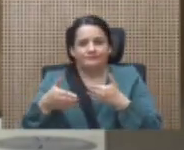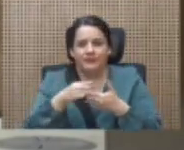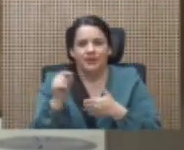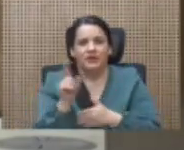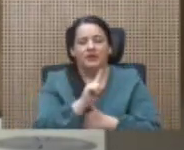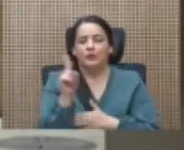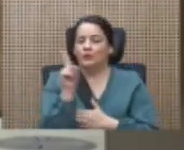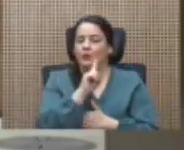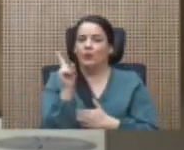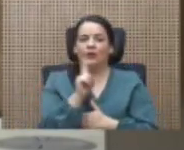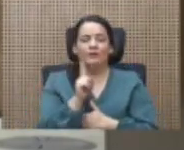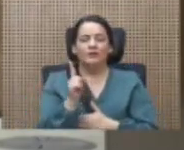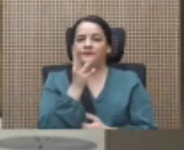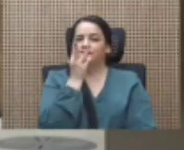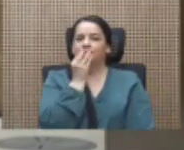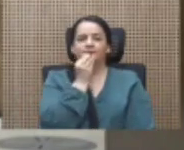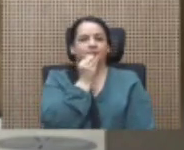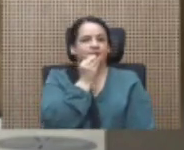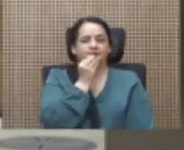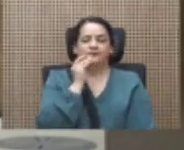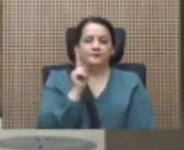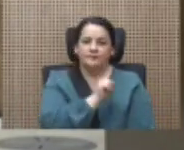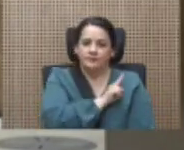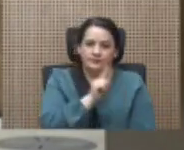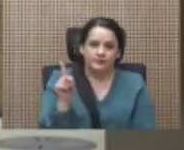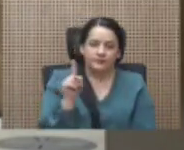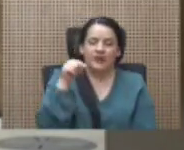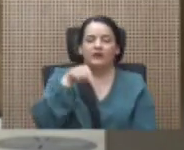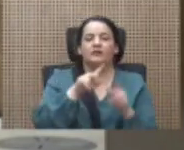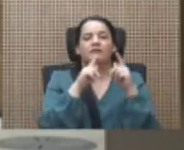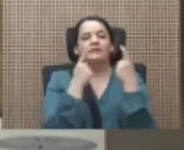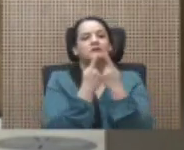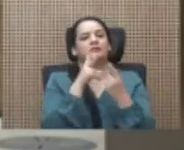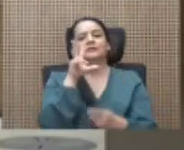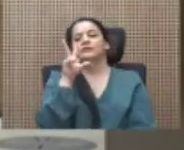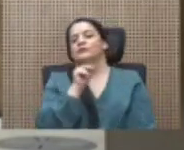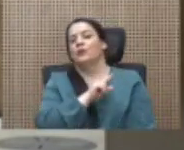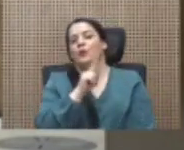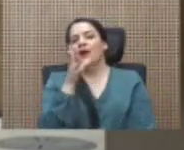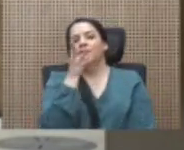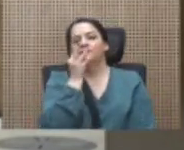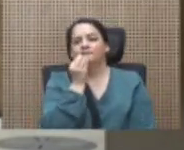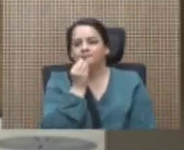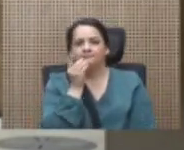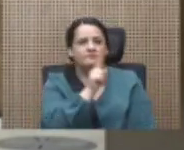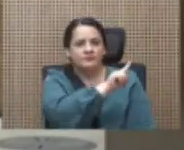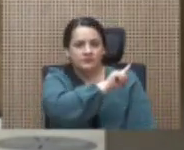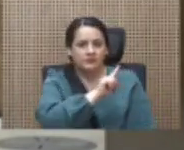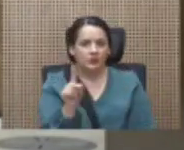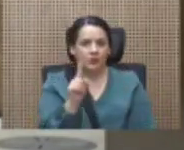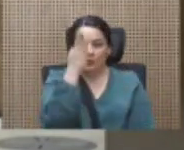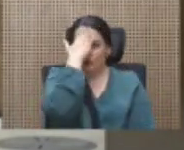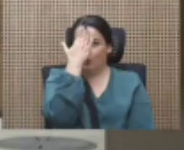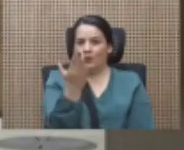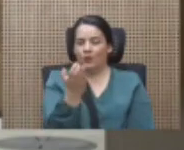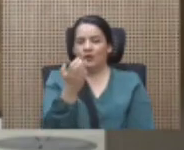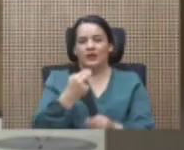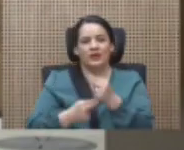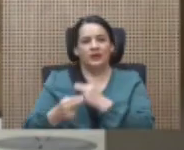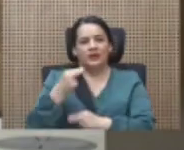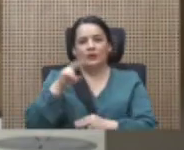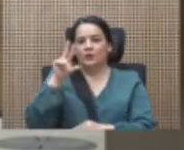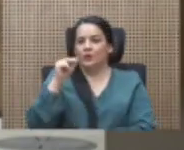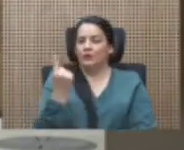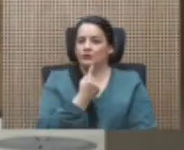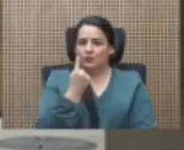a guardar silencio esta fracción no va a guardar silencio porque hereda y no solo